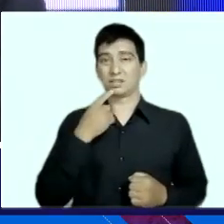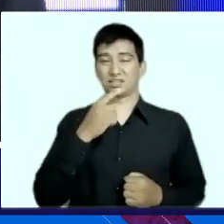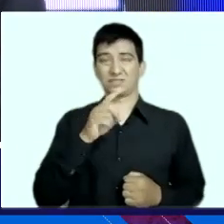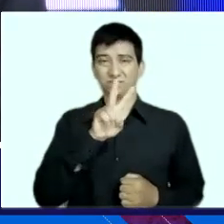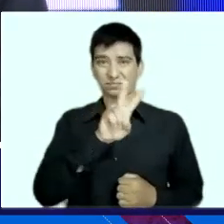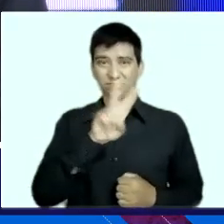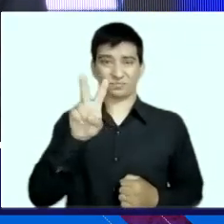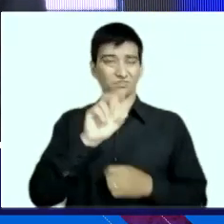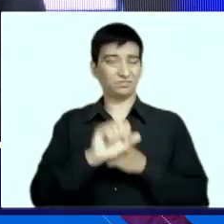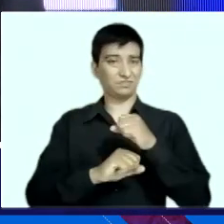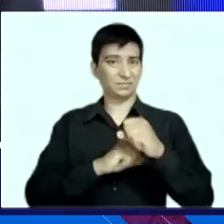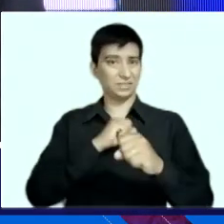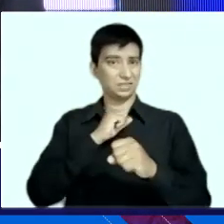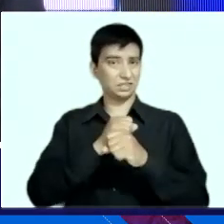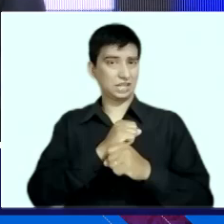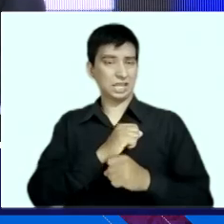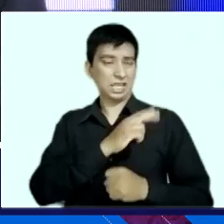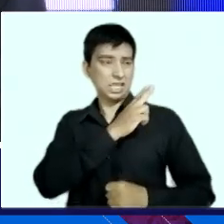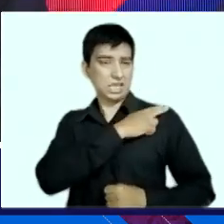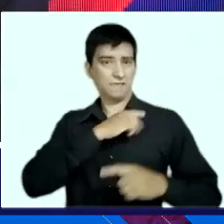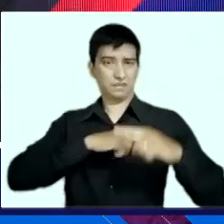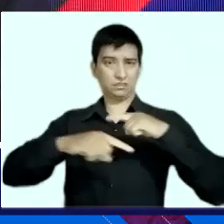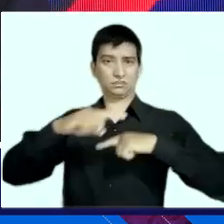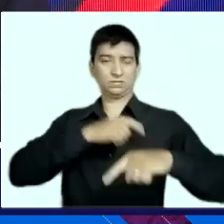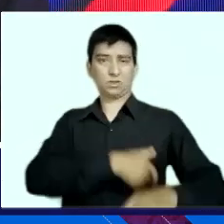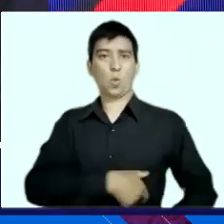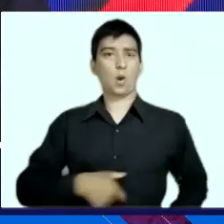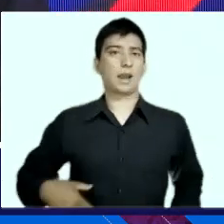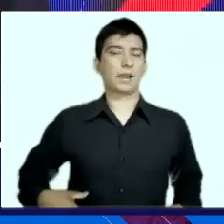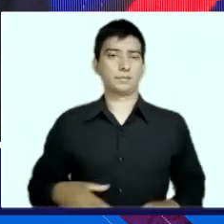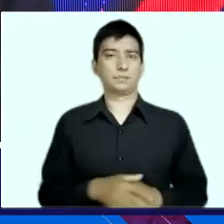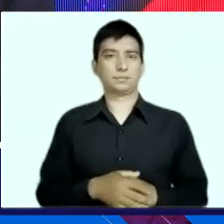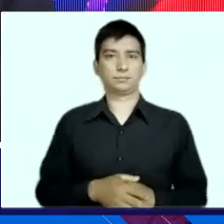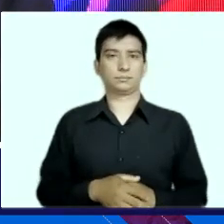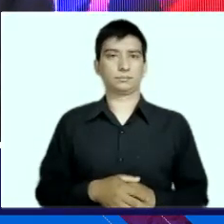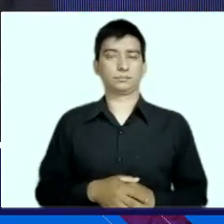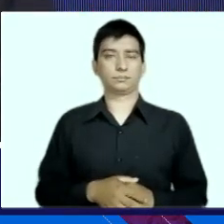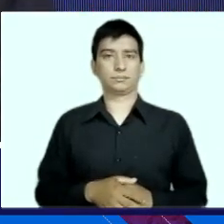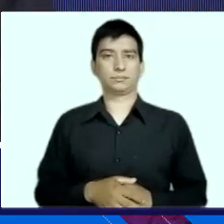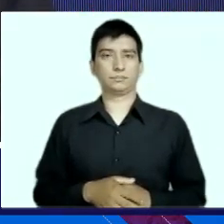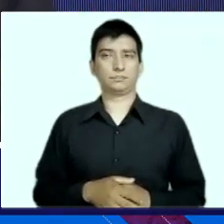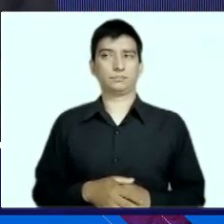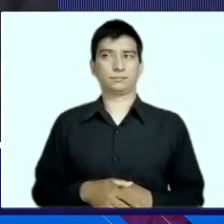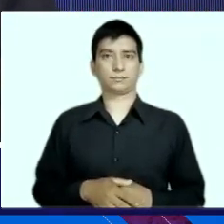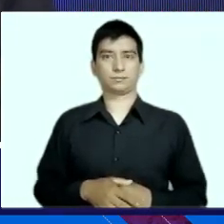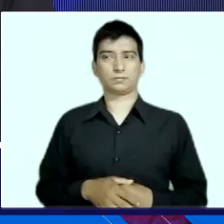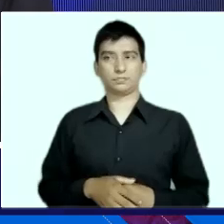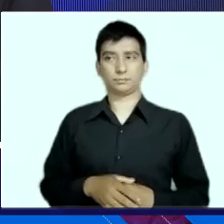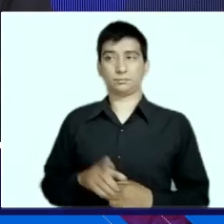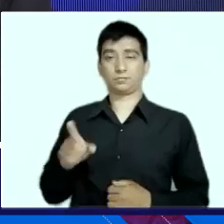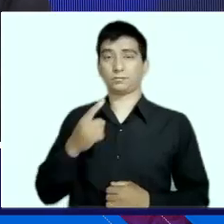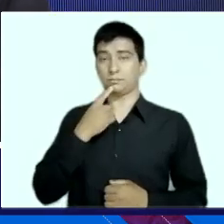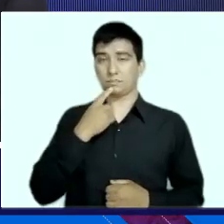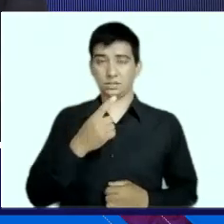al mando de la barra brava de Olimpia, de la hinchada organizada. Él mismo expresa que detrás de la barra corren